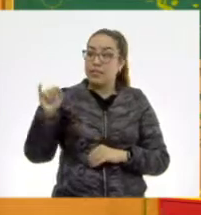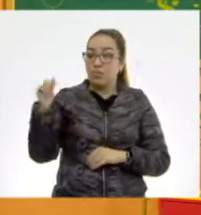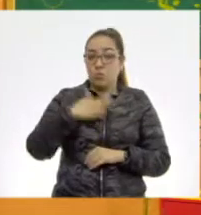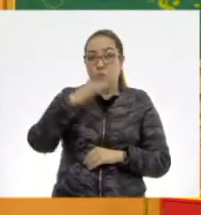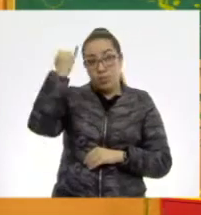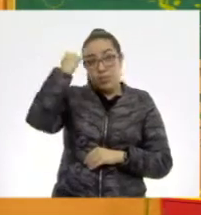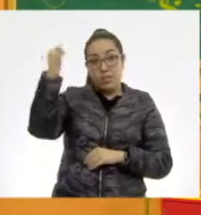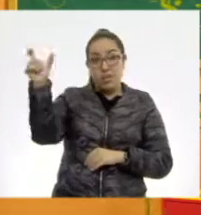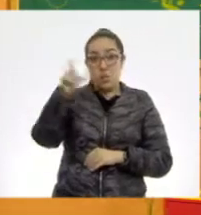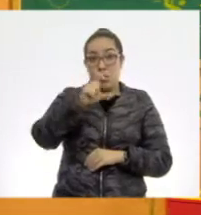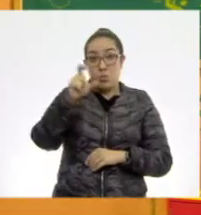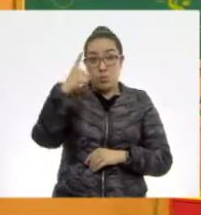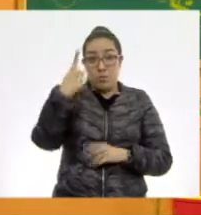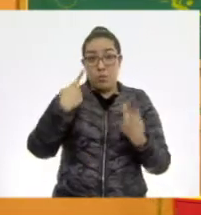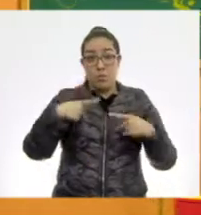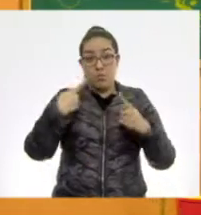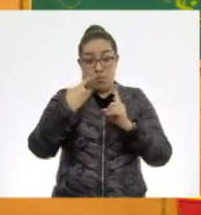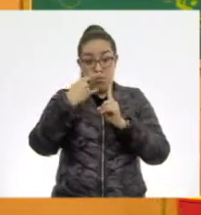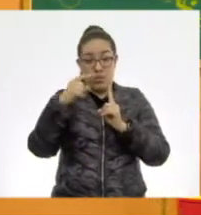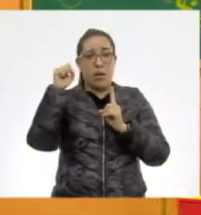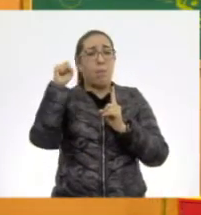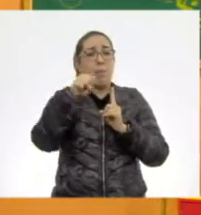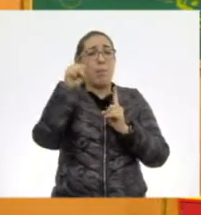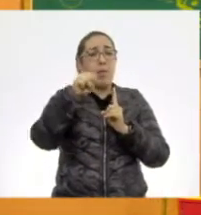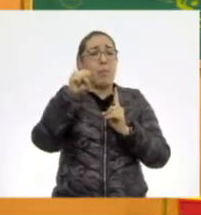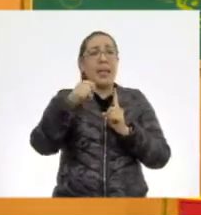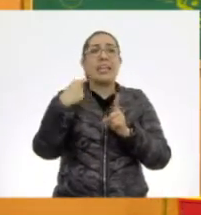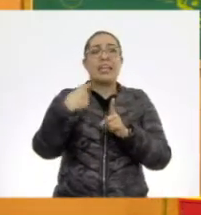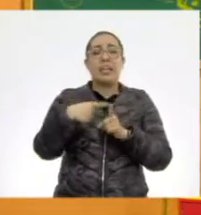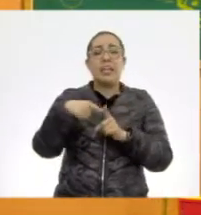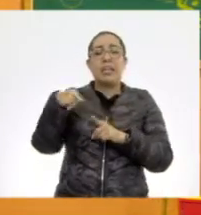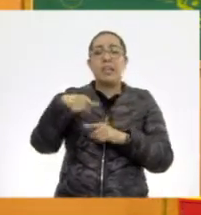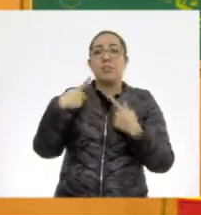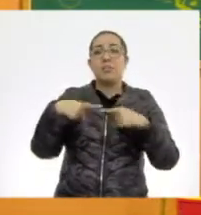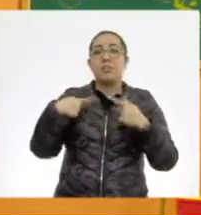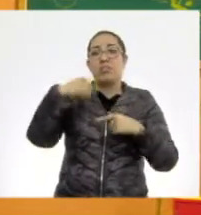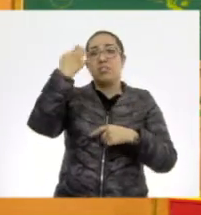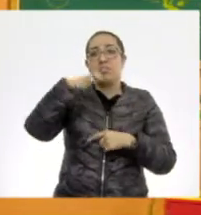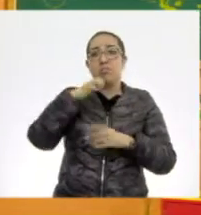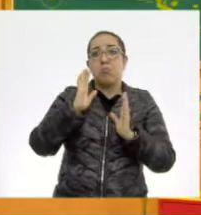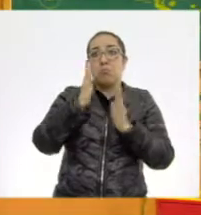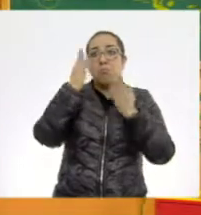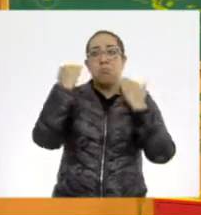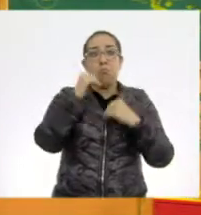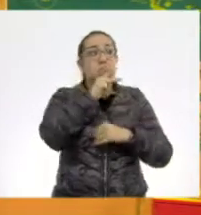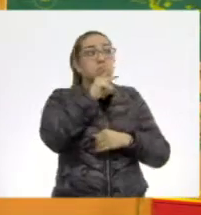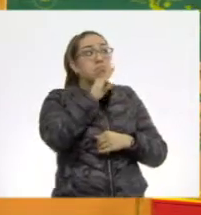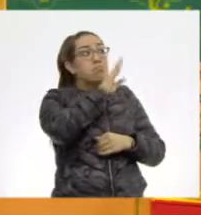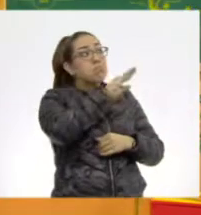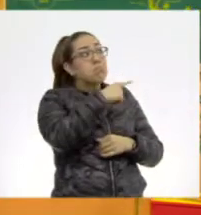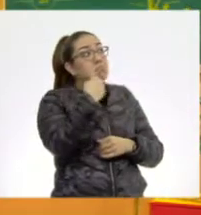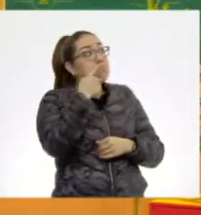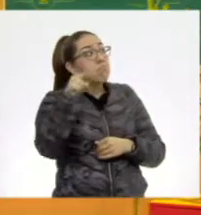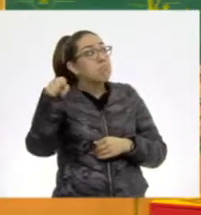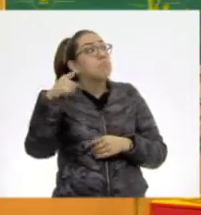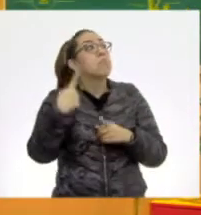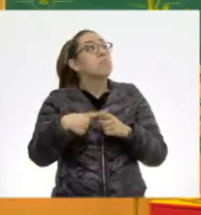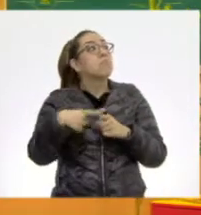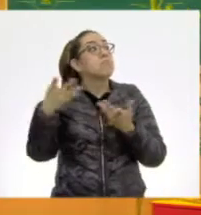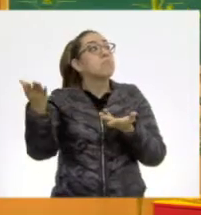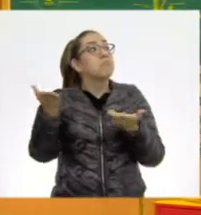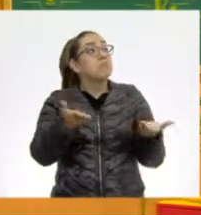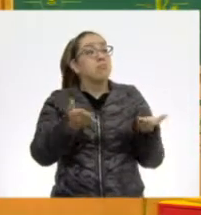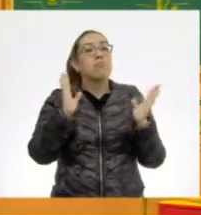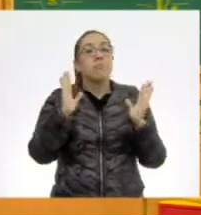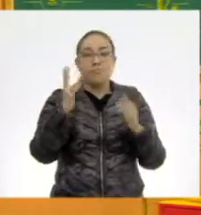en casa, lo primero que hacemos es papá, mamá, tocan. Cierto. Cierto, y no dejamos que ningún desconocido se acerque a nuestro espacio